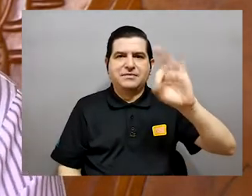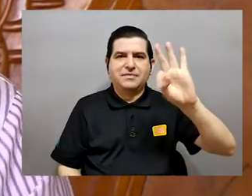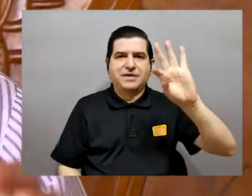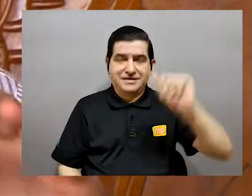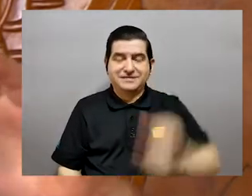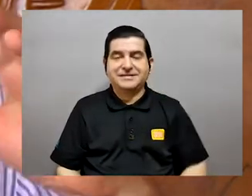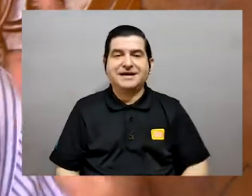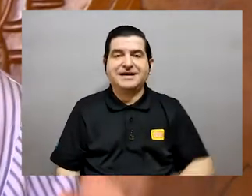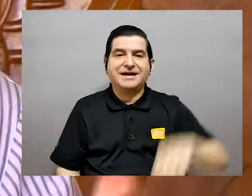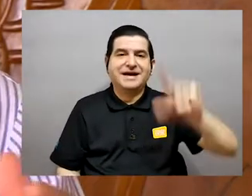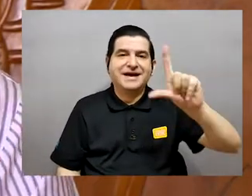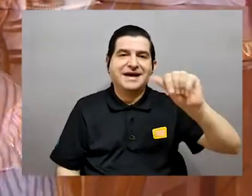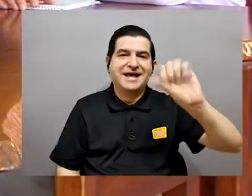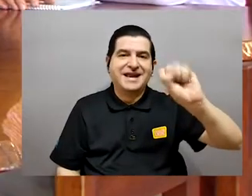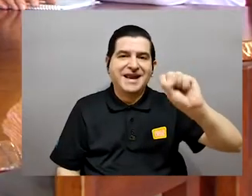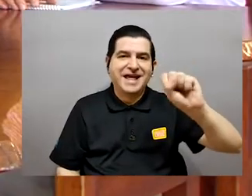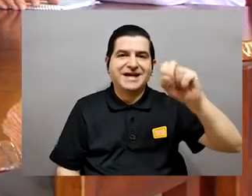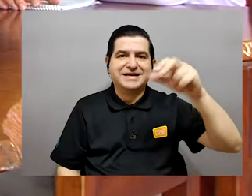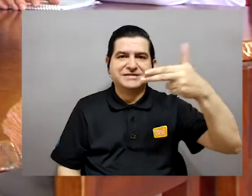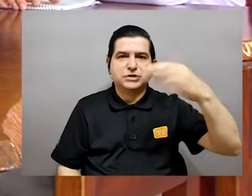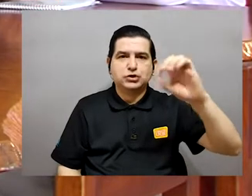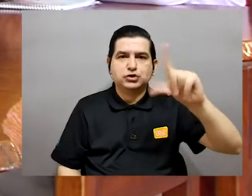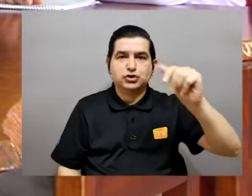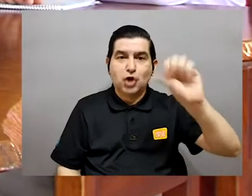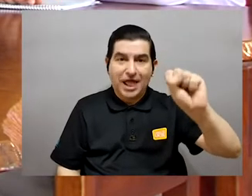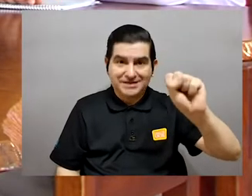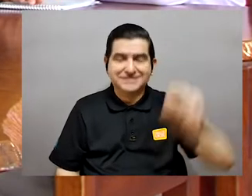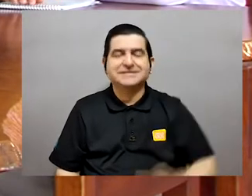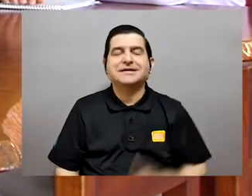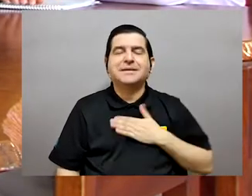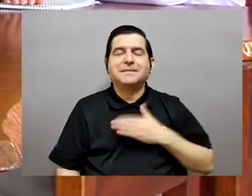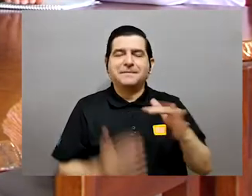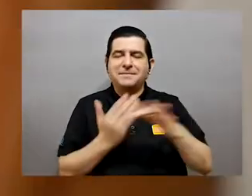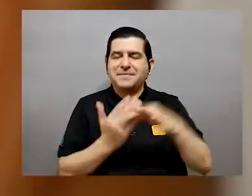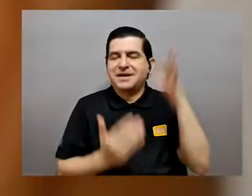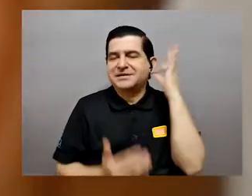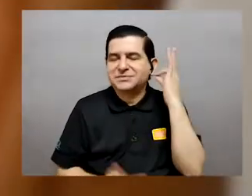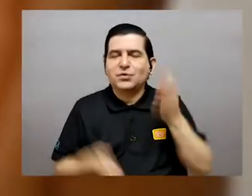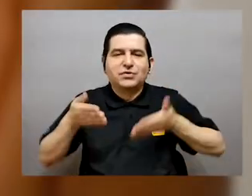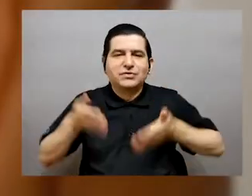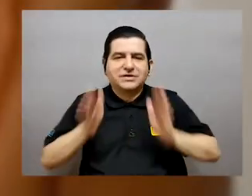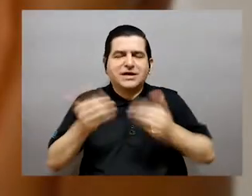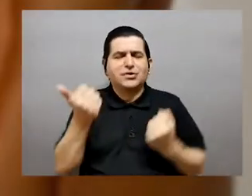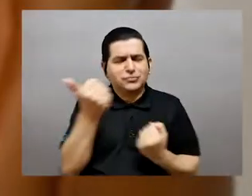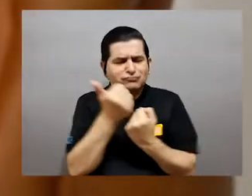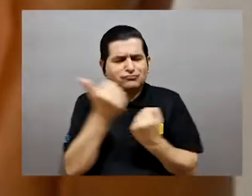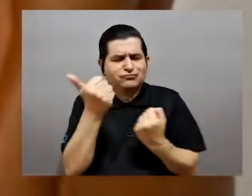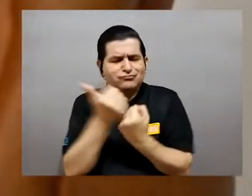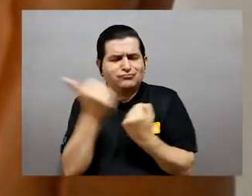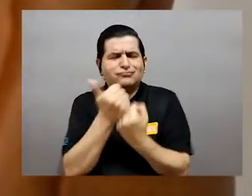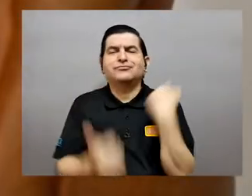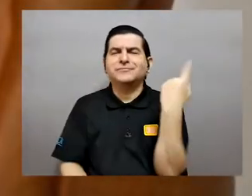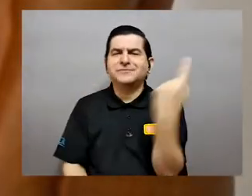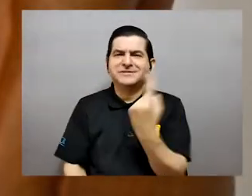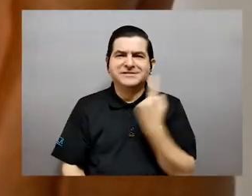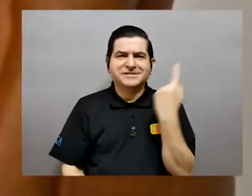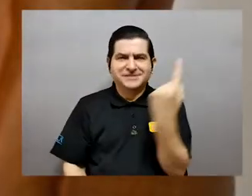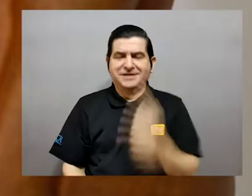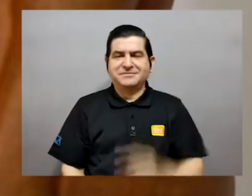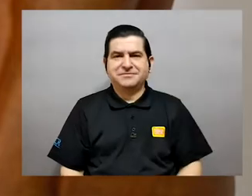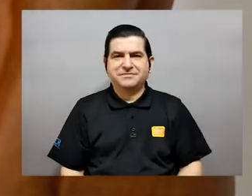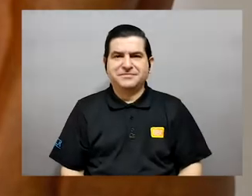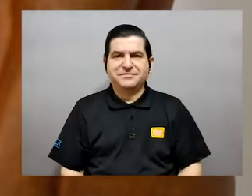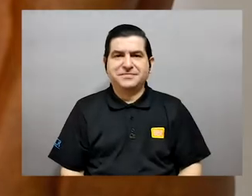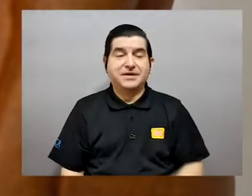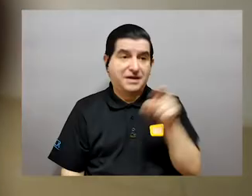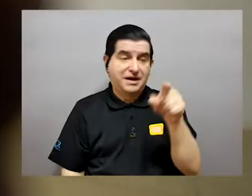hago unas esculturitas más voluminosas. Antes las hacía muy estilizadas, muy, muy acorde a lo que la gente creía